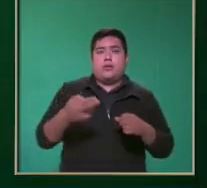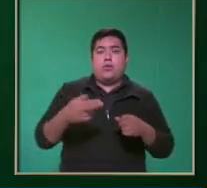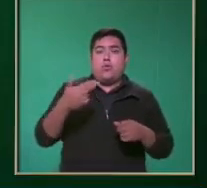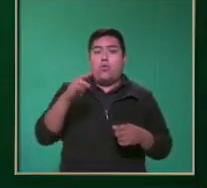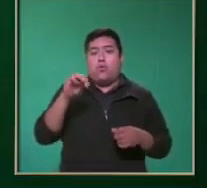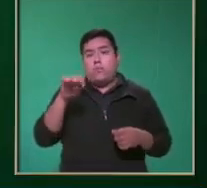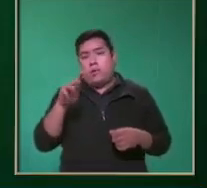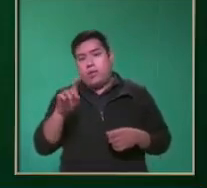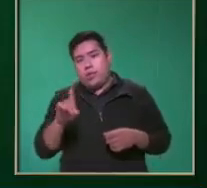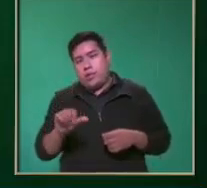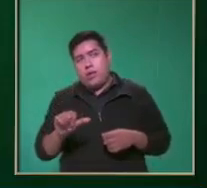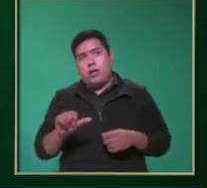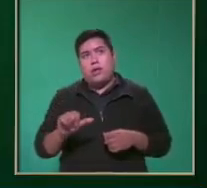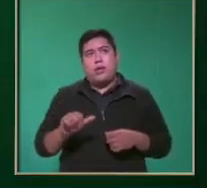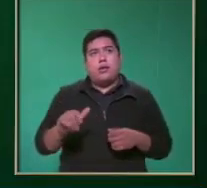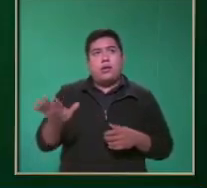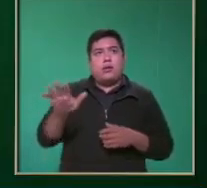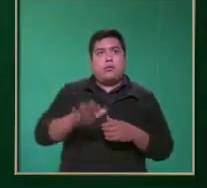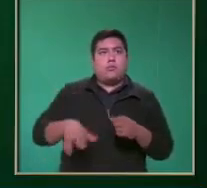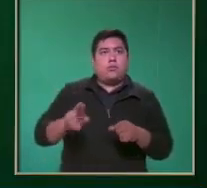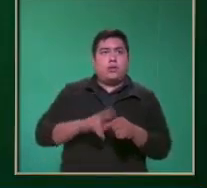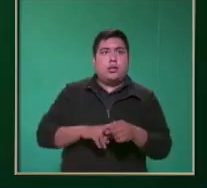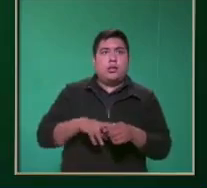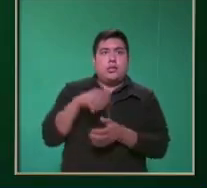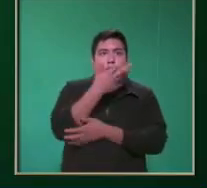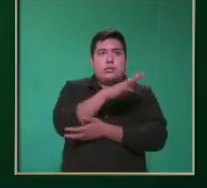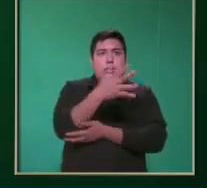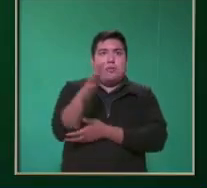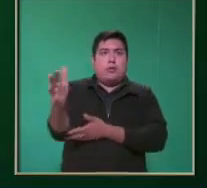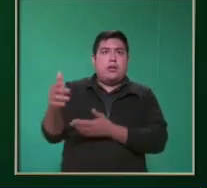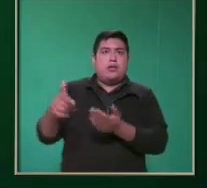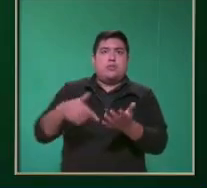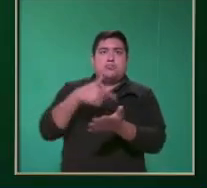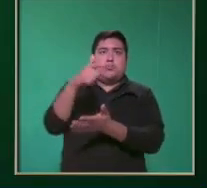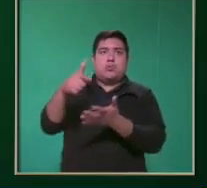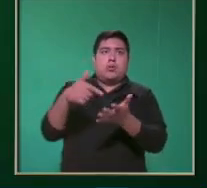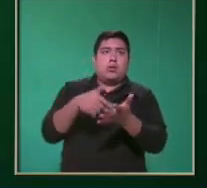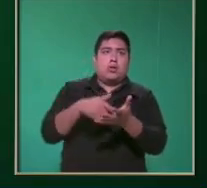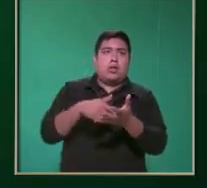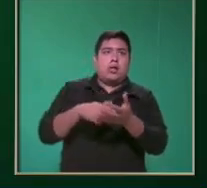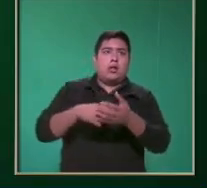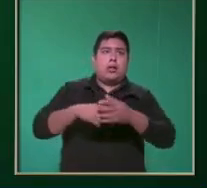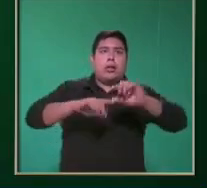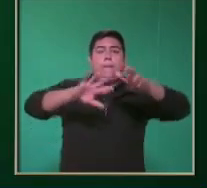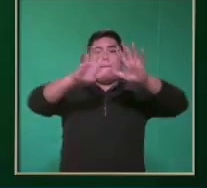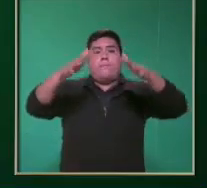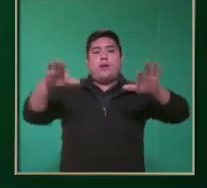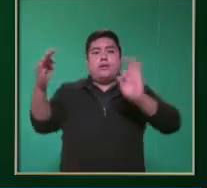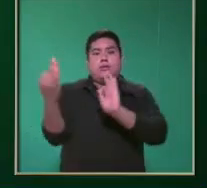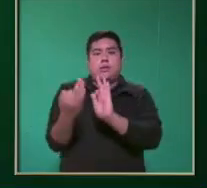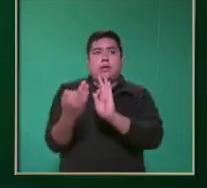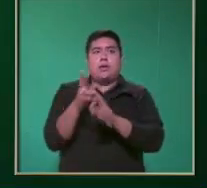selva. Se localiza en las llanuras costeras del Golfo de México.